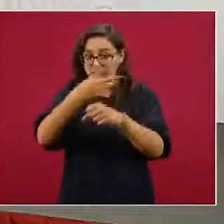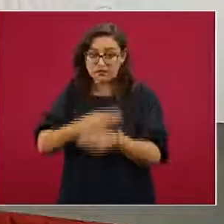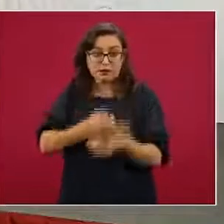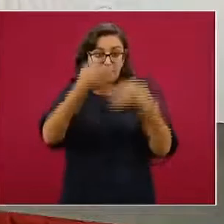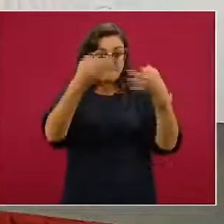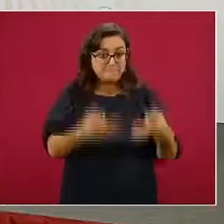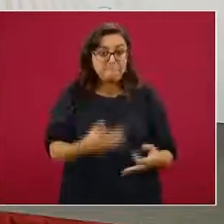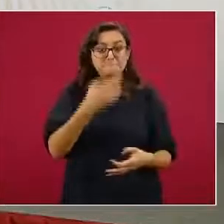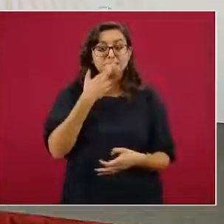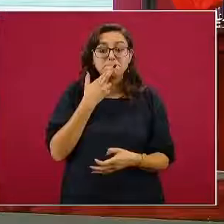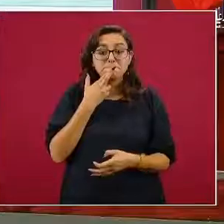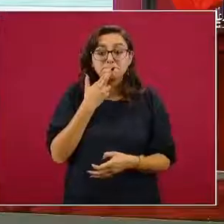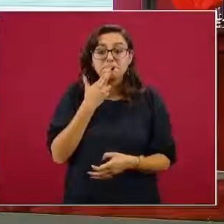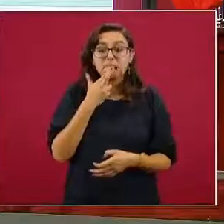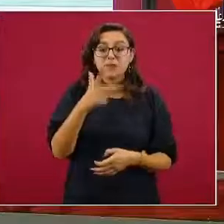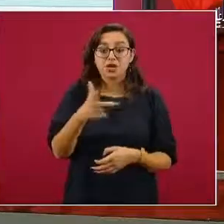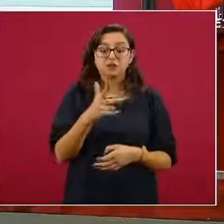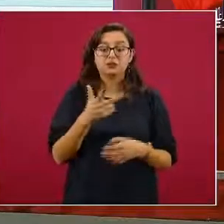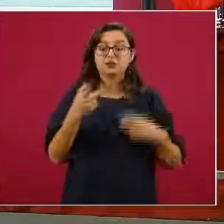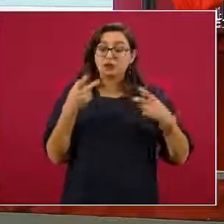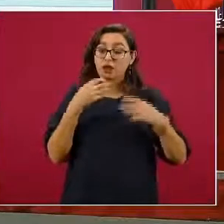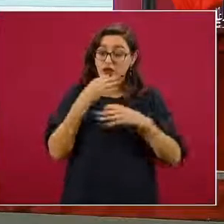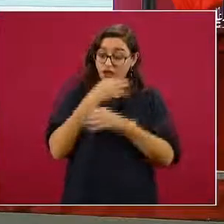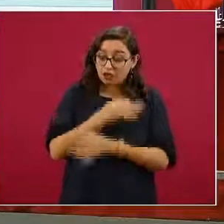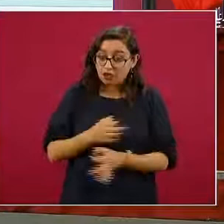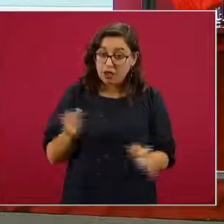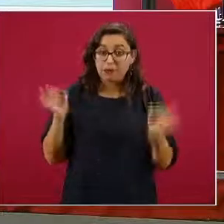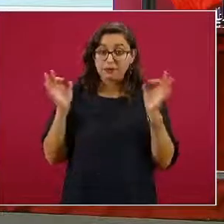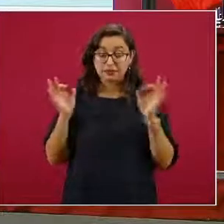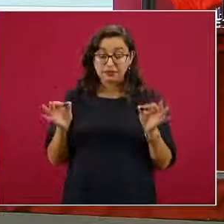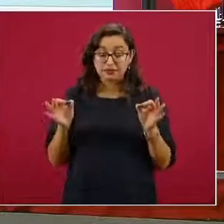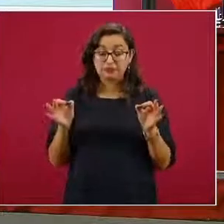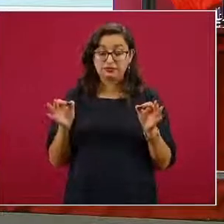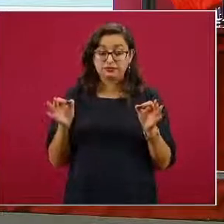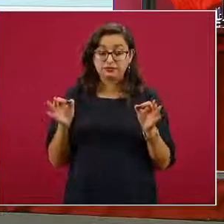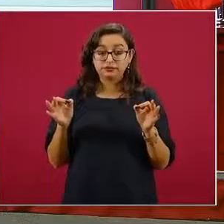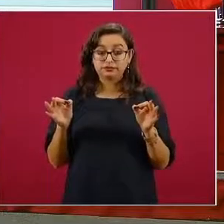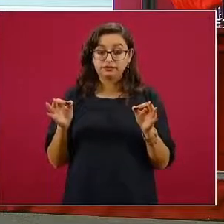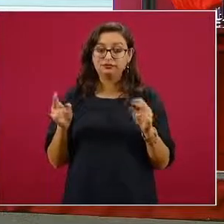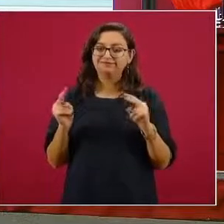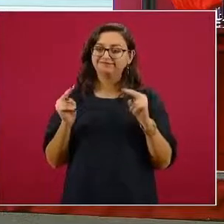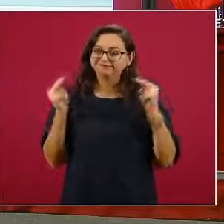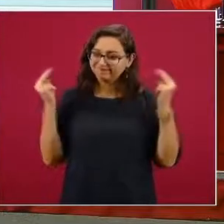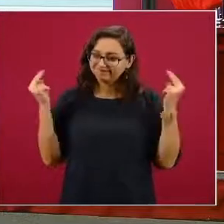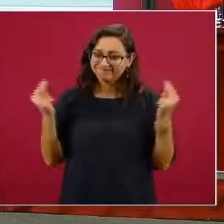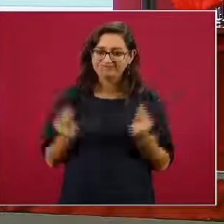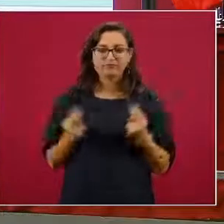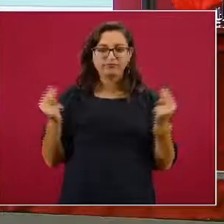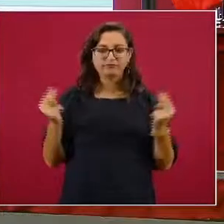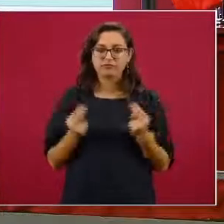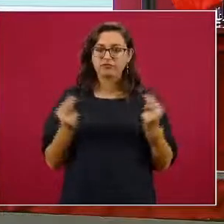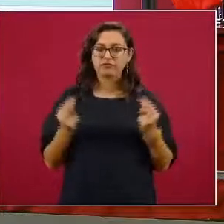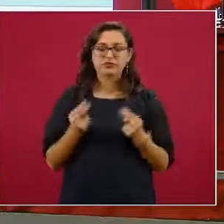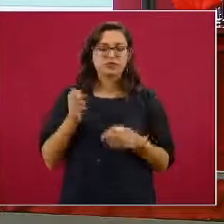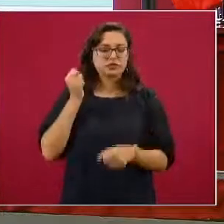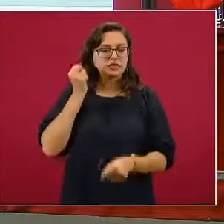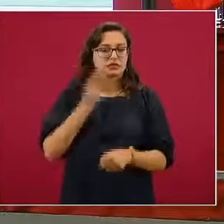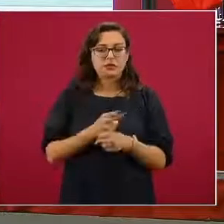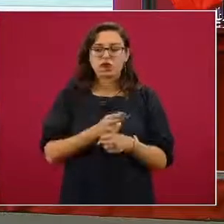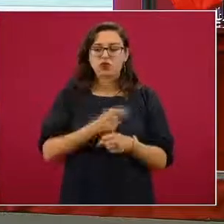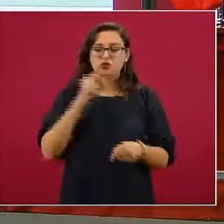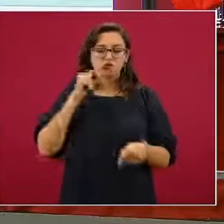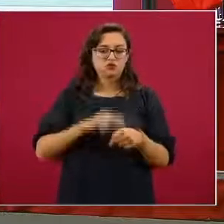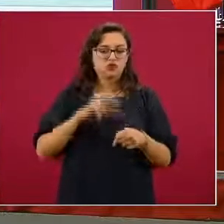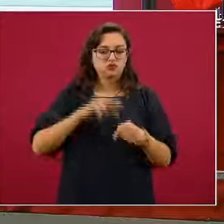esto empieza, y lo reiteramos a la sociedad, por la necesidad de acudir lo más pronto posible